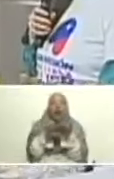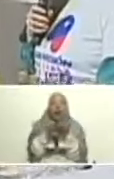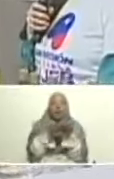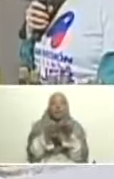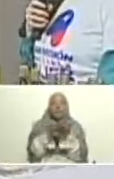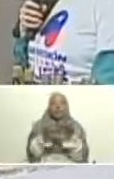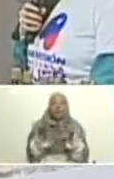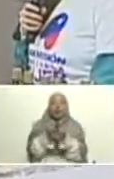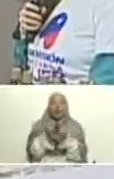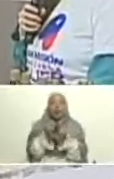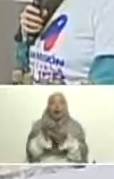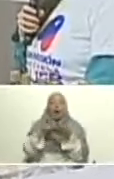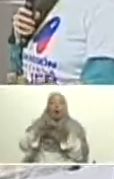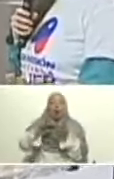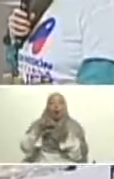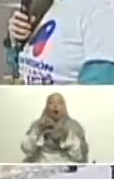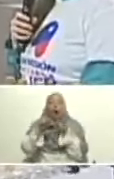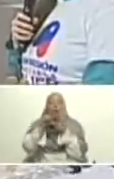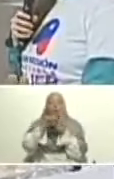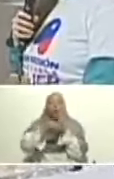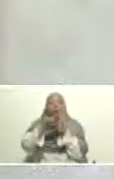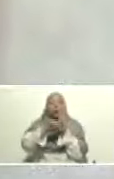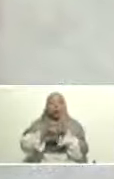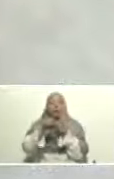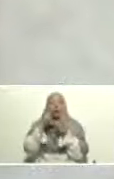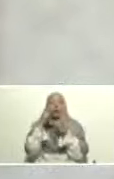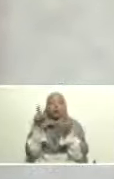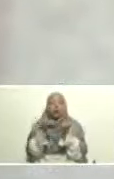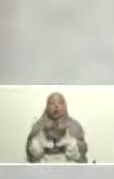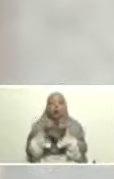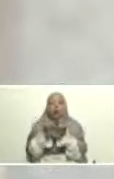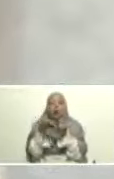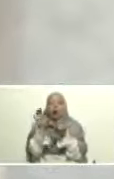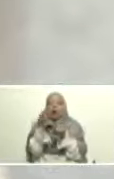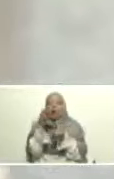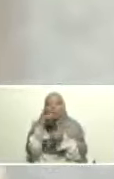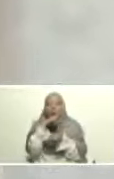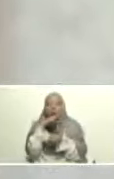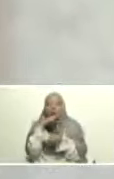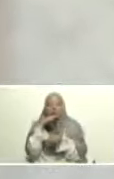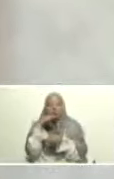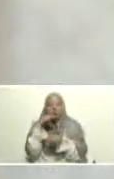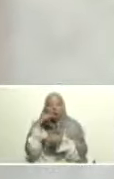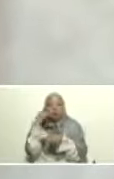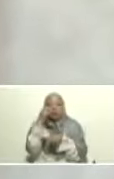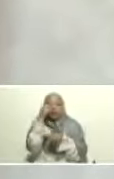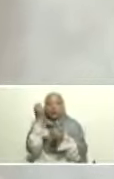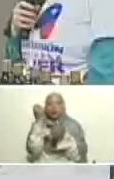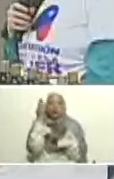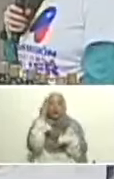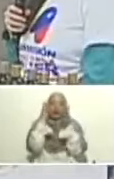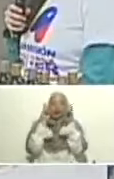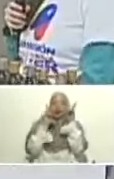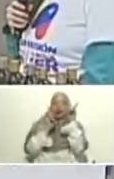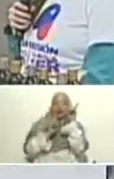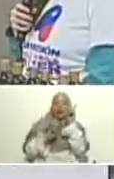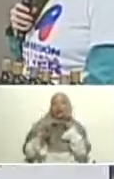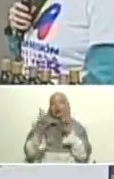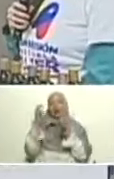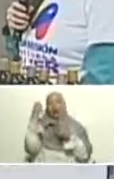mandarina. Nosotros elaboramos los extractos para poder elaborar el jabón como tal. Se baña jabón y le puede dar un mordisco, puede de mandarina.